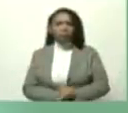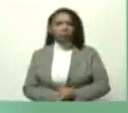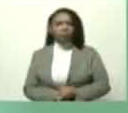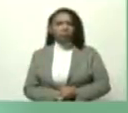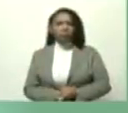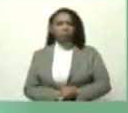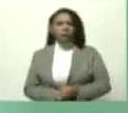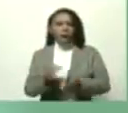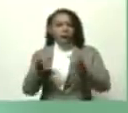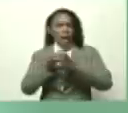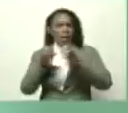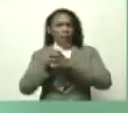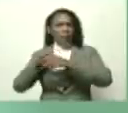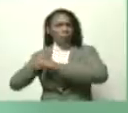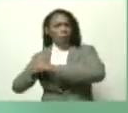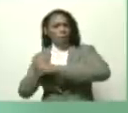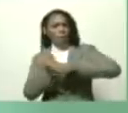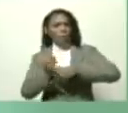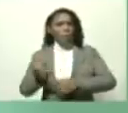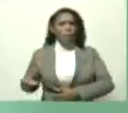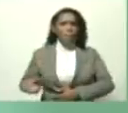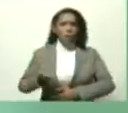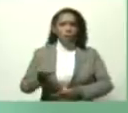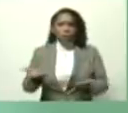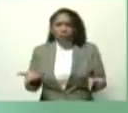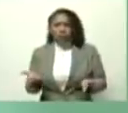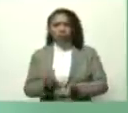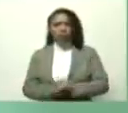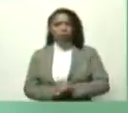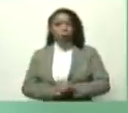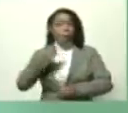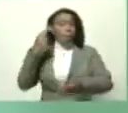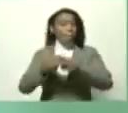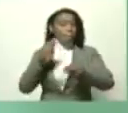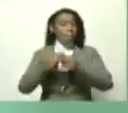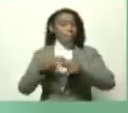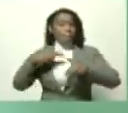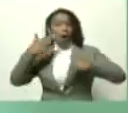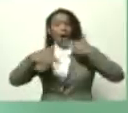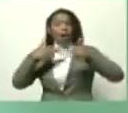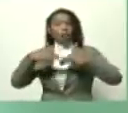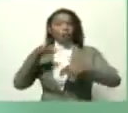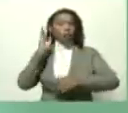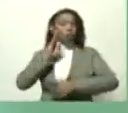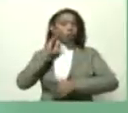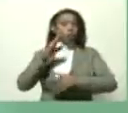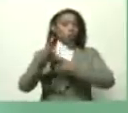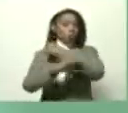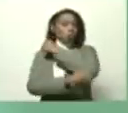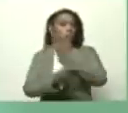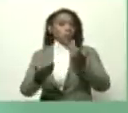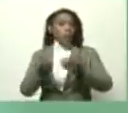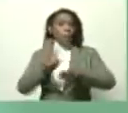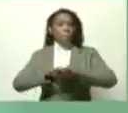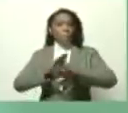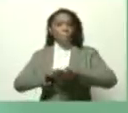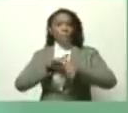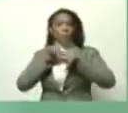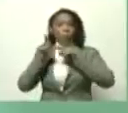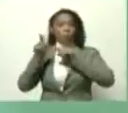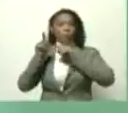¿Un equipo de softball? ¿O una peligrosísima banda criminal? Por eso es que